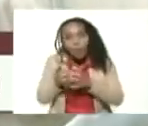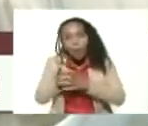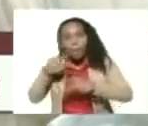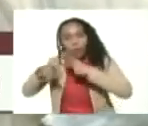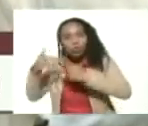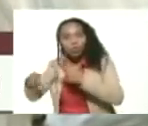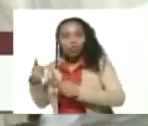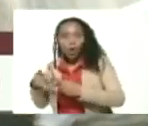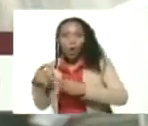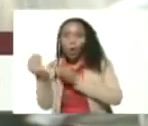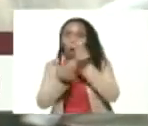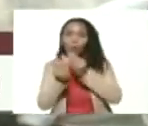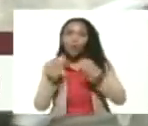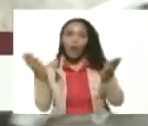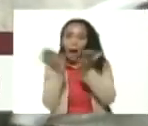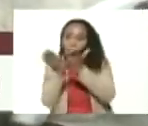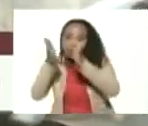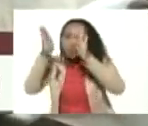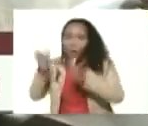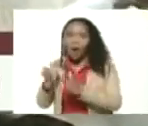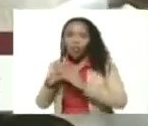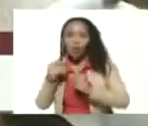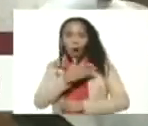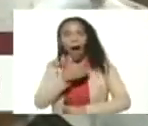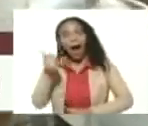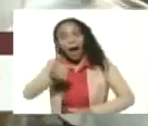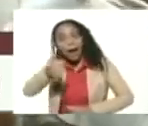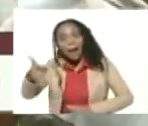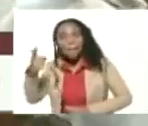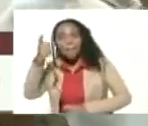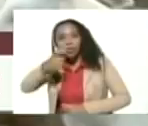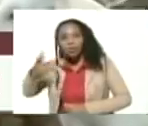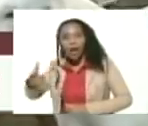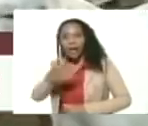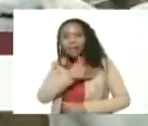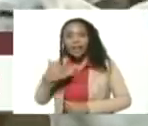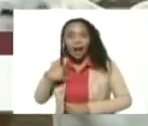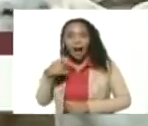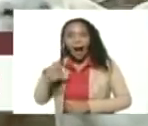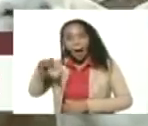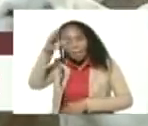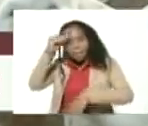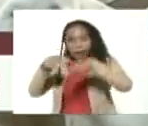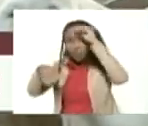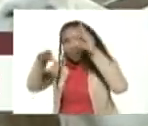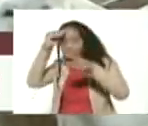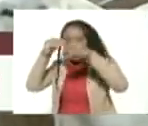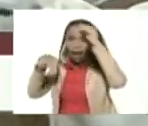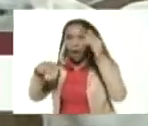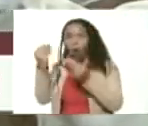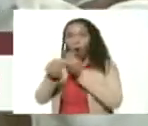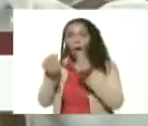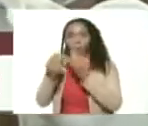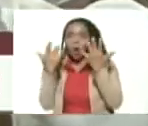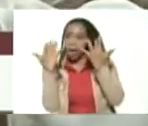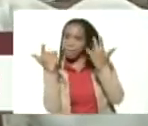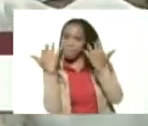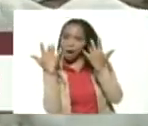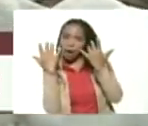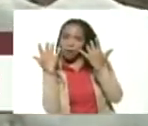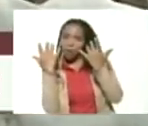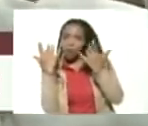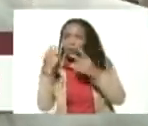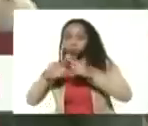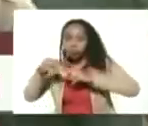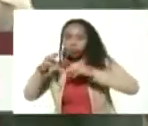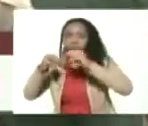Silva, como una escuela para todo aquel productor, todo aquel hombre o mujer que quiera con sus manos